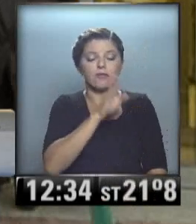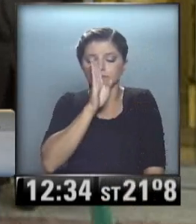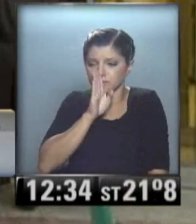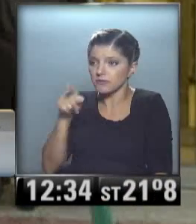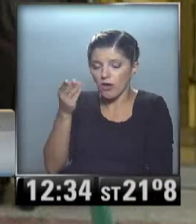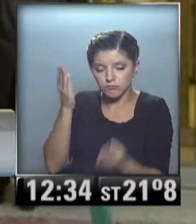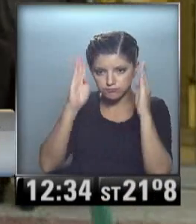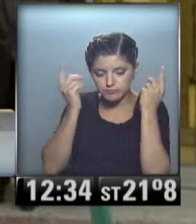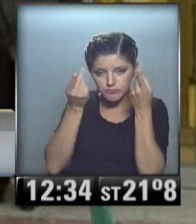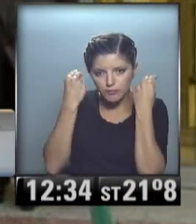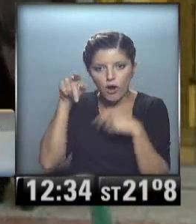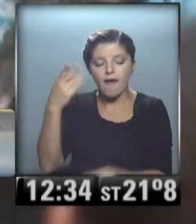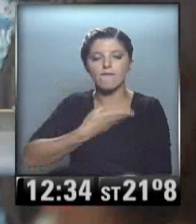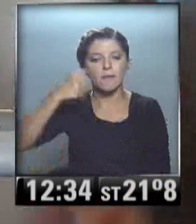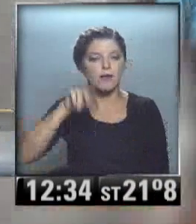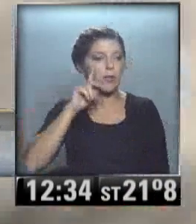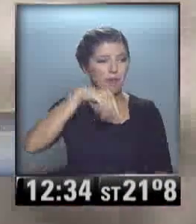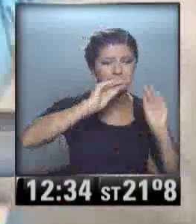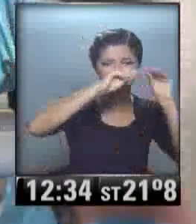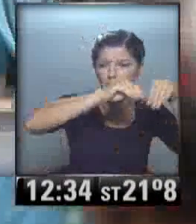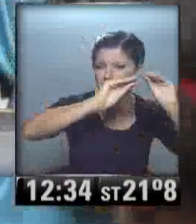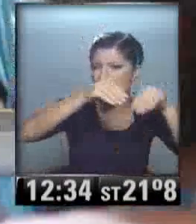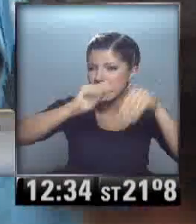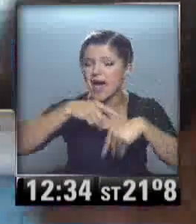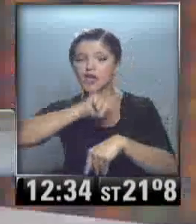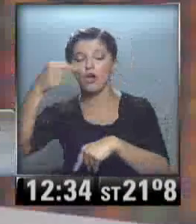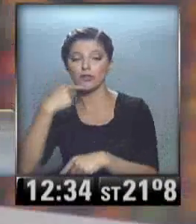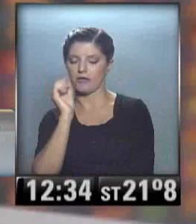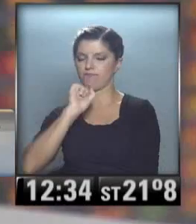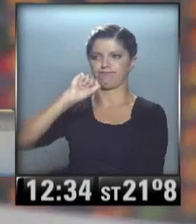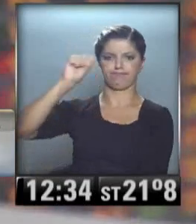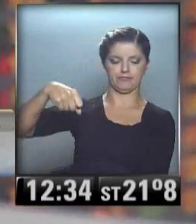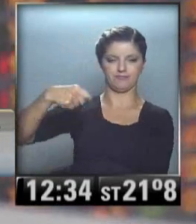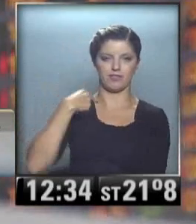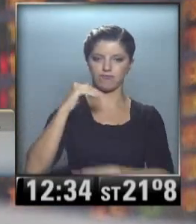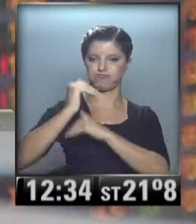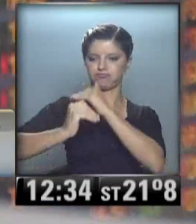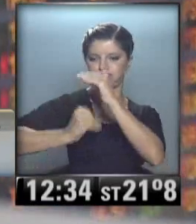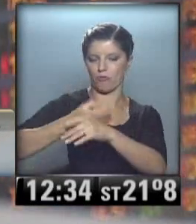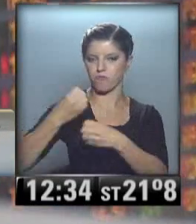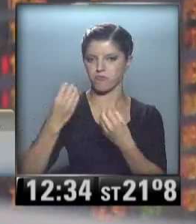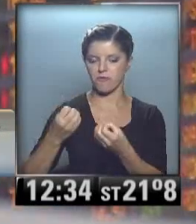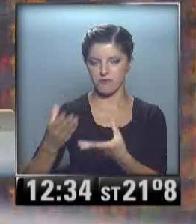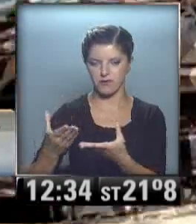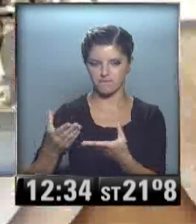consejos se hundieron económicamente, mientras que otros que los rechazaron tuvieron una rápida recuperación?